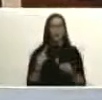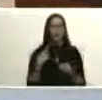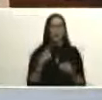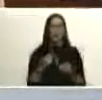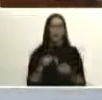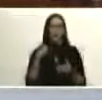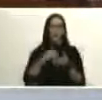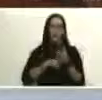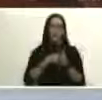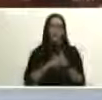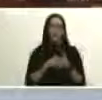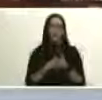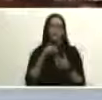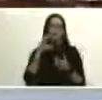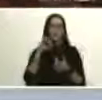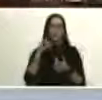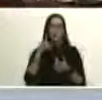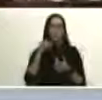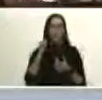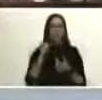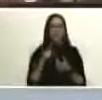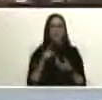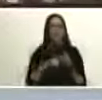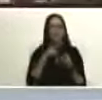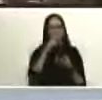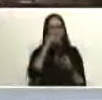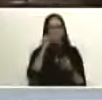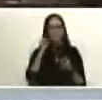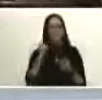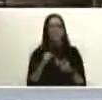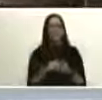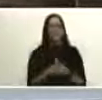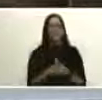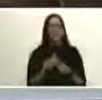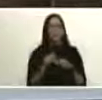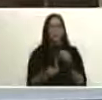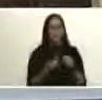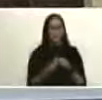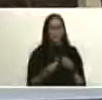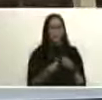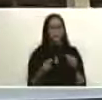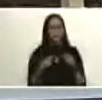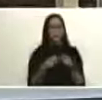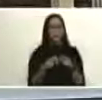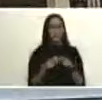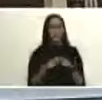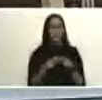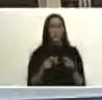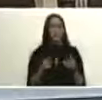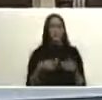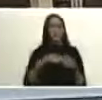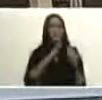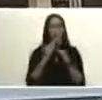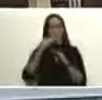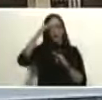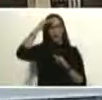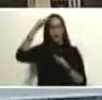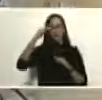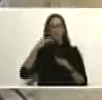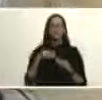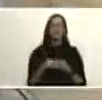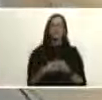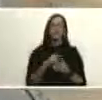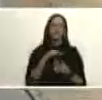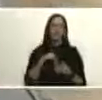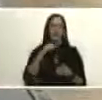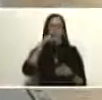combatiente, Cilia Flores, que hemos hecho un equipo con las bricomiles, nuestra Fuerza Armada Nacional, a través de las milicias, nuestros